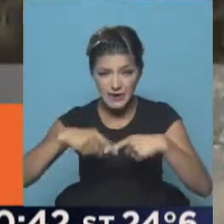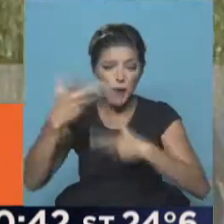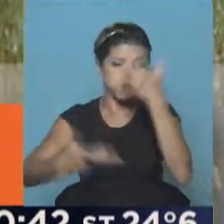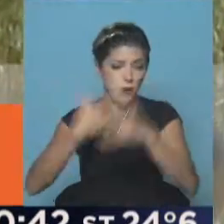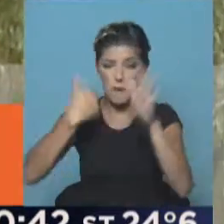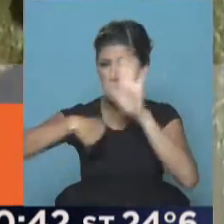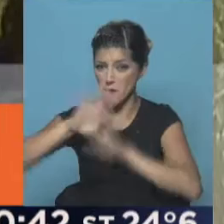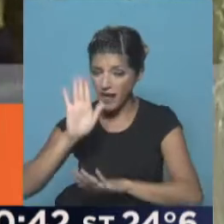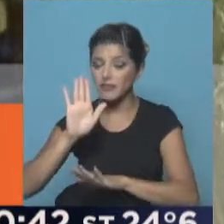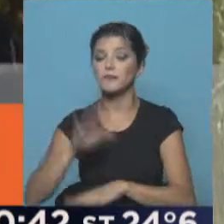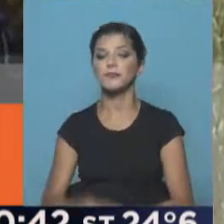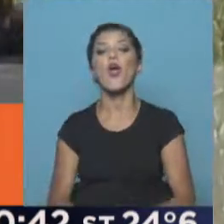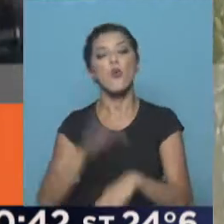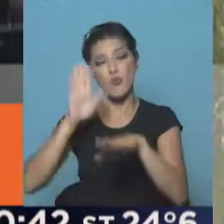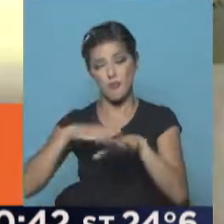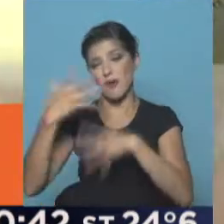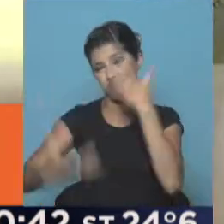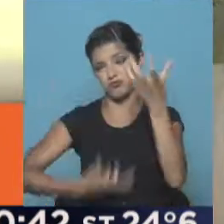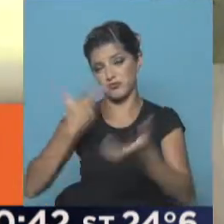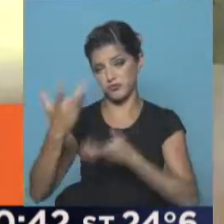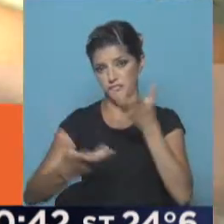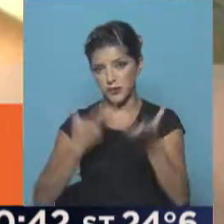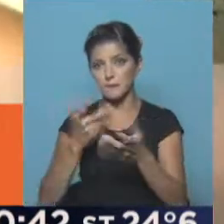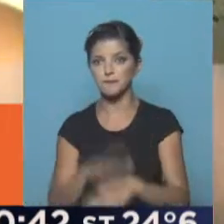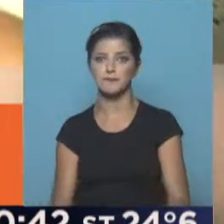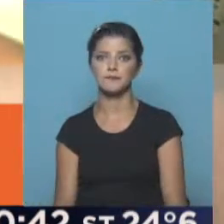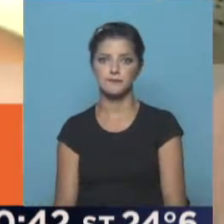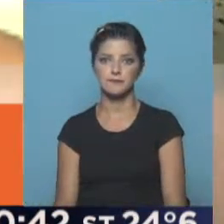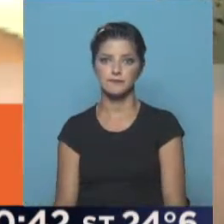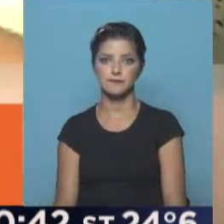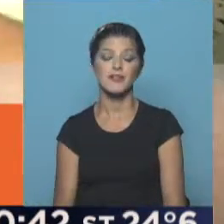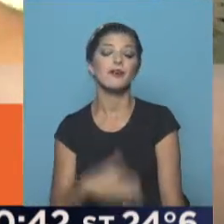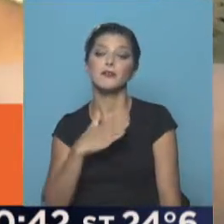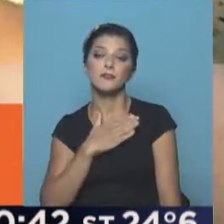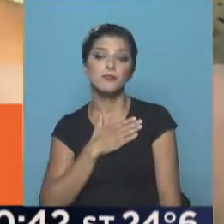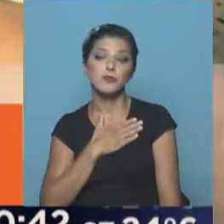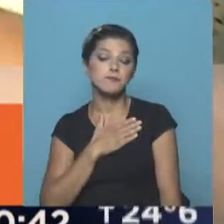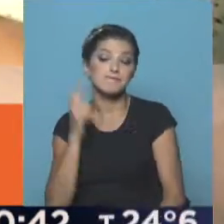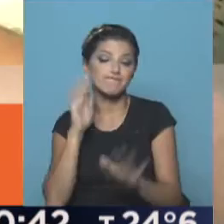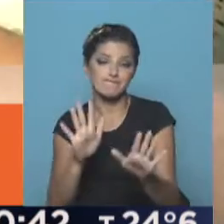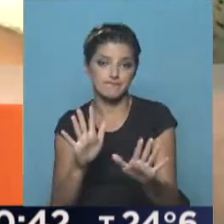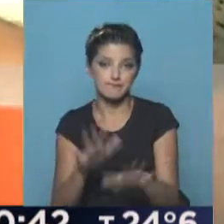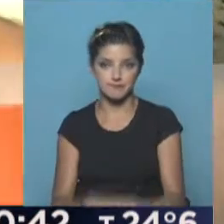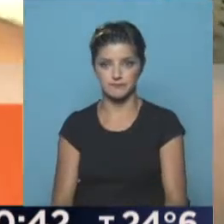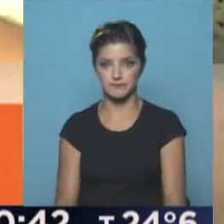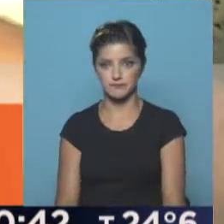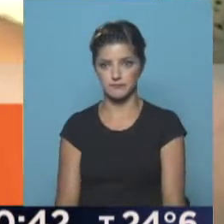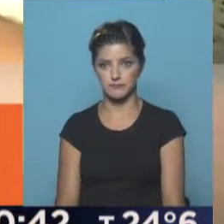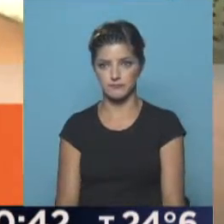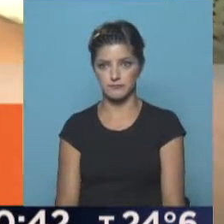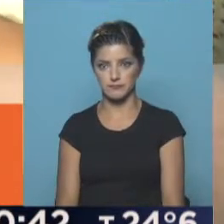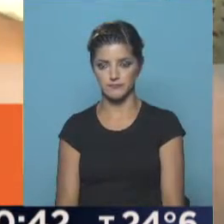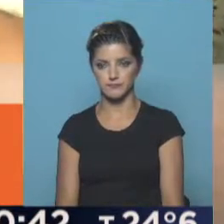afectadas por estos incendios forestales. Yo no mandé este directo. Parte la vida. A otro